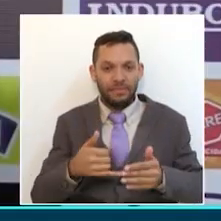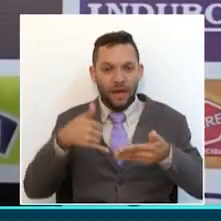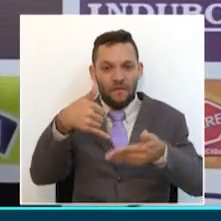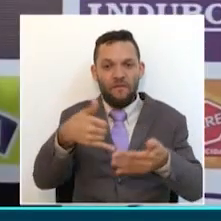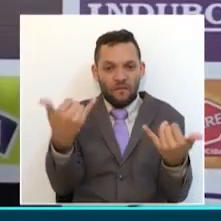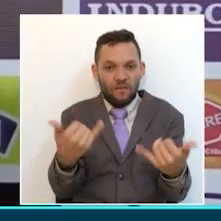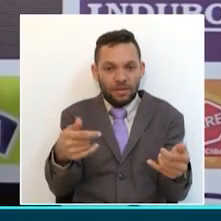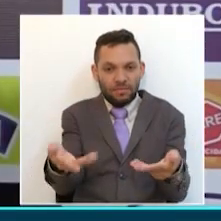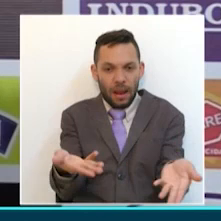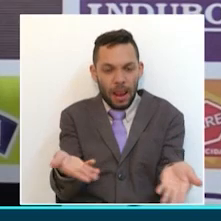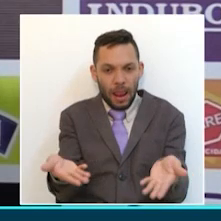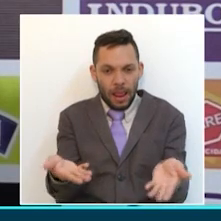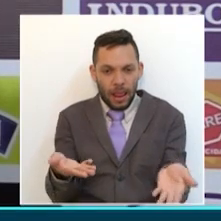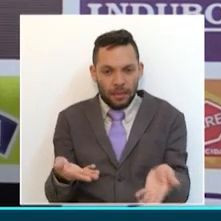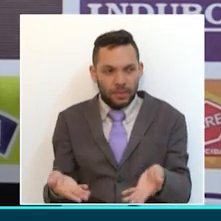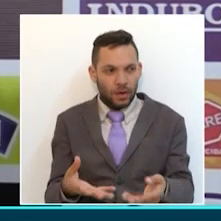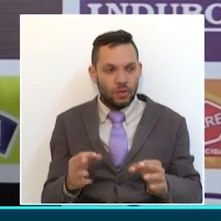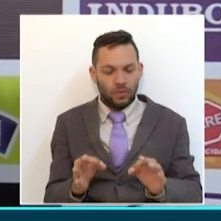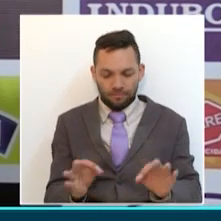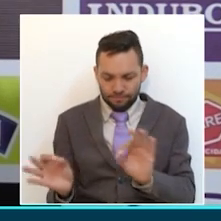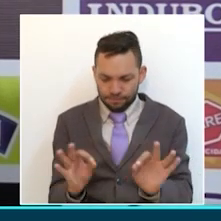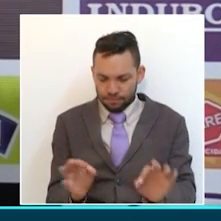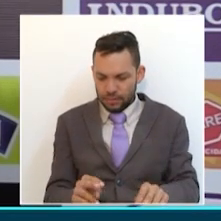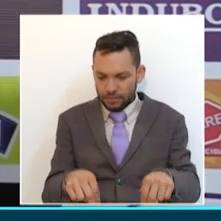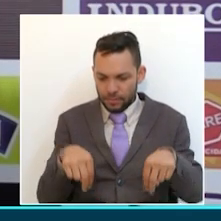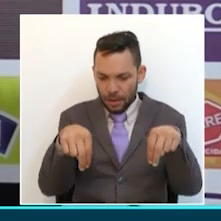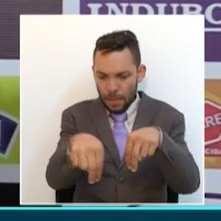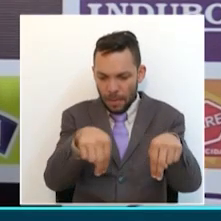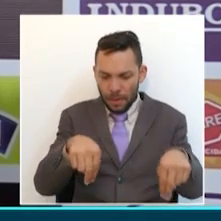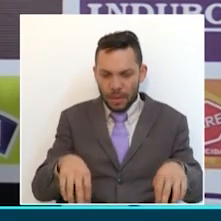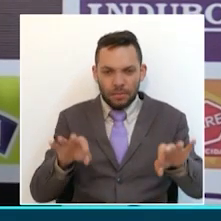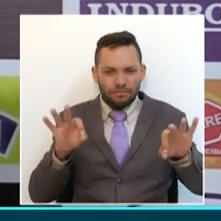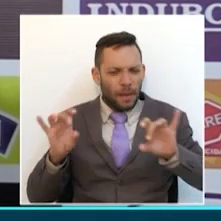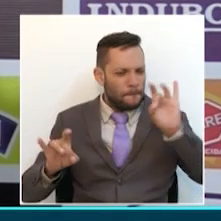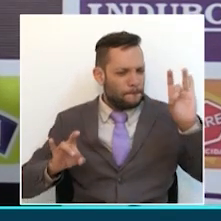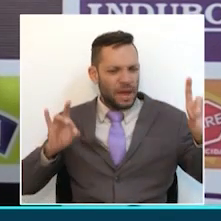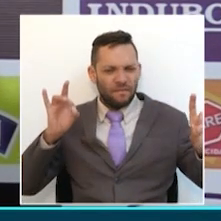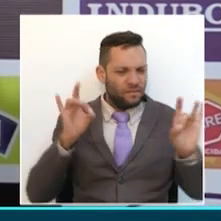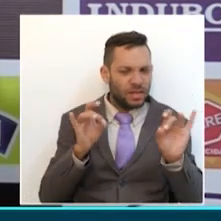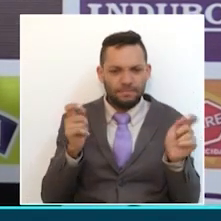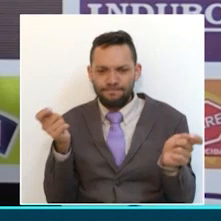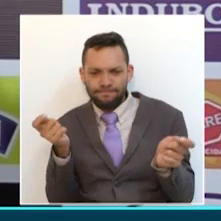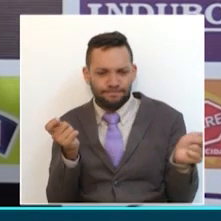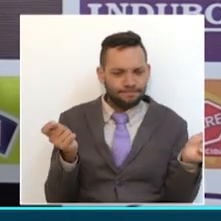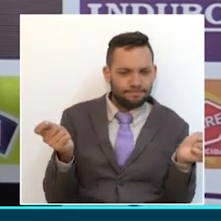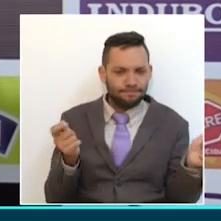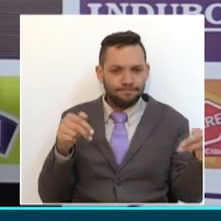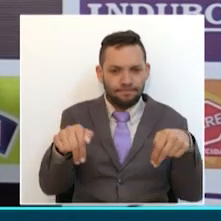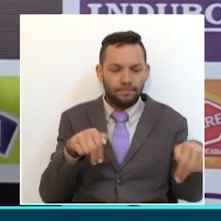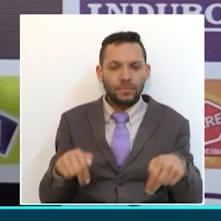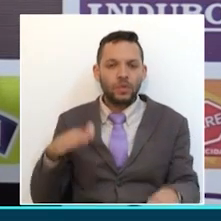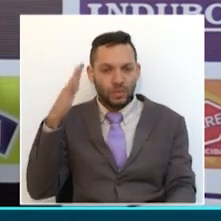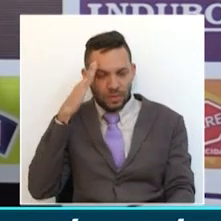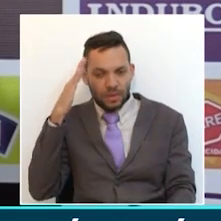sabemos que acá de local tenemos que hacer un excelente partido, marcar de pronto una diferencia, ganar el partido. Sabemos que en Tunja no es nada